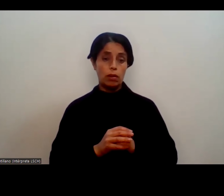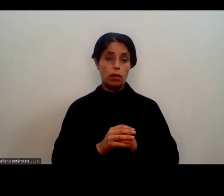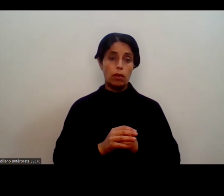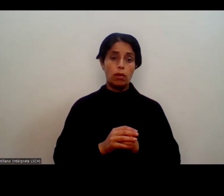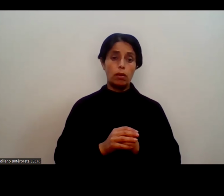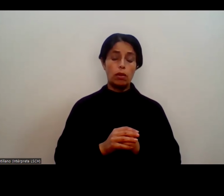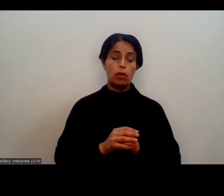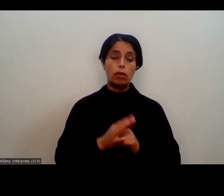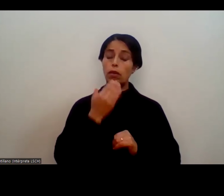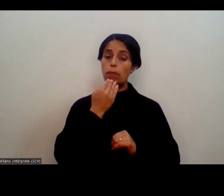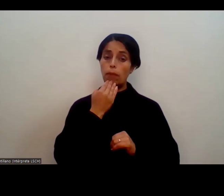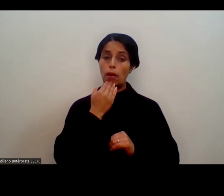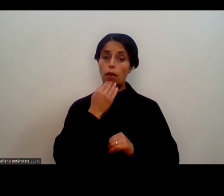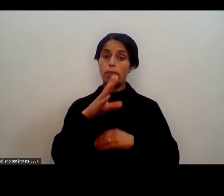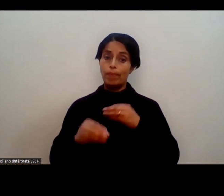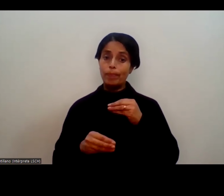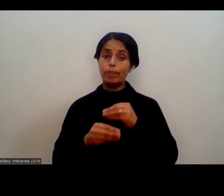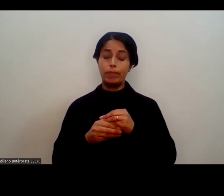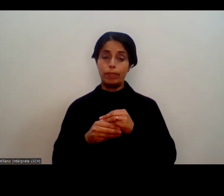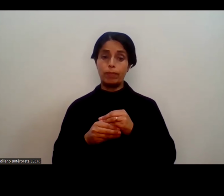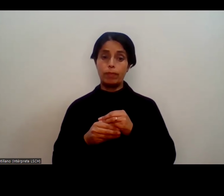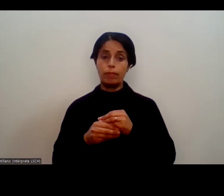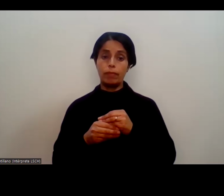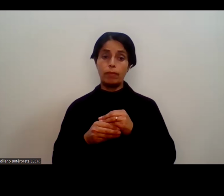y además, paralelamente, tienen